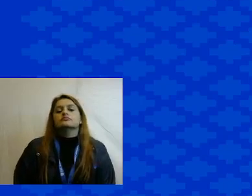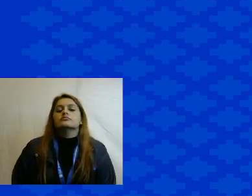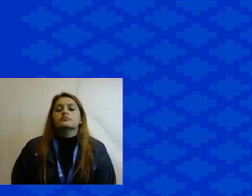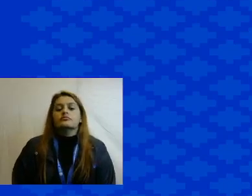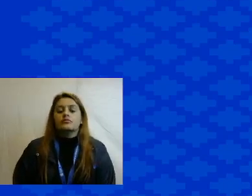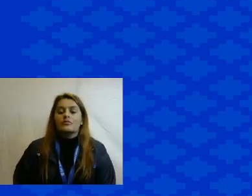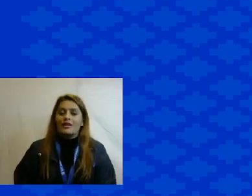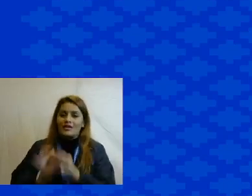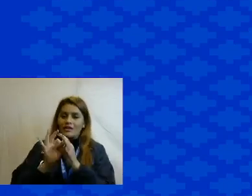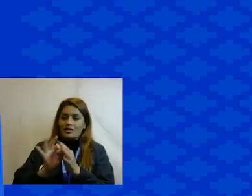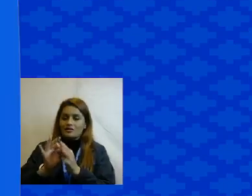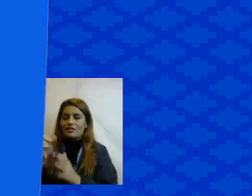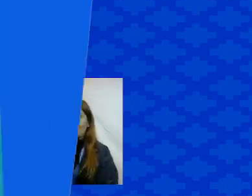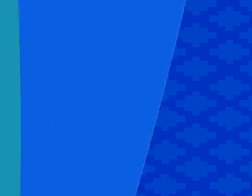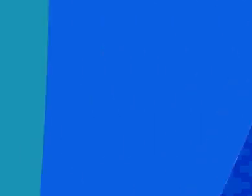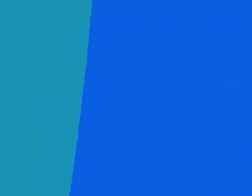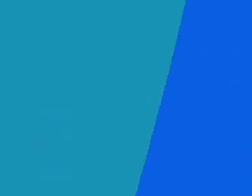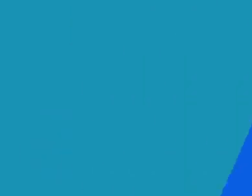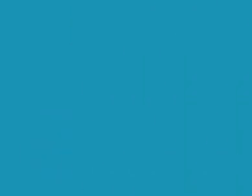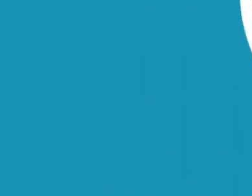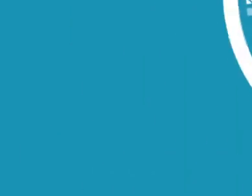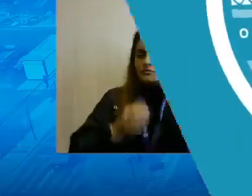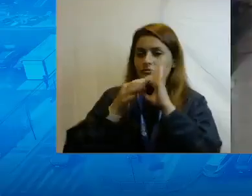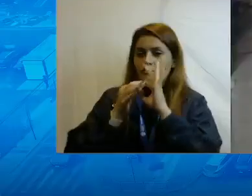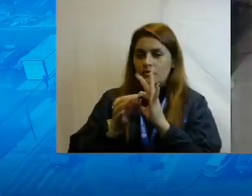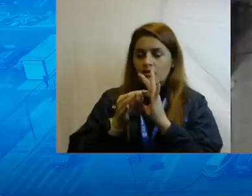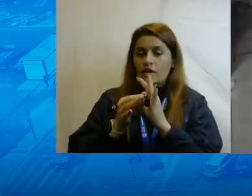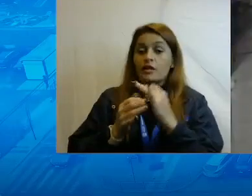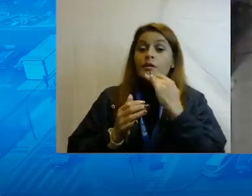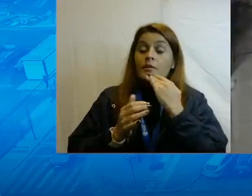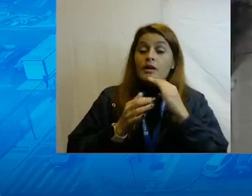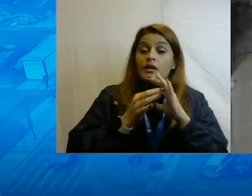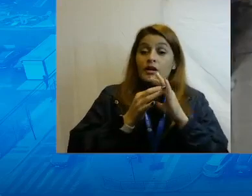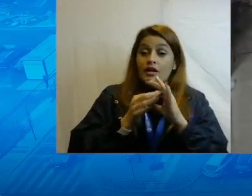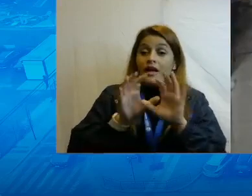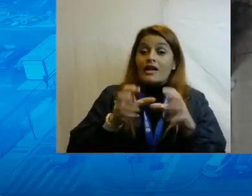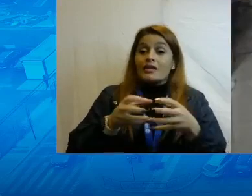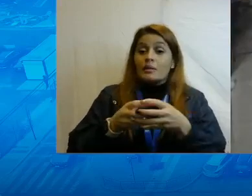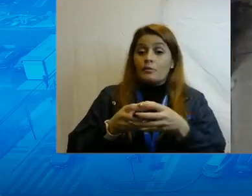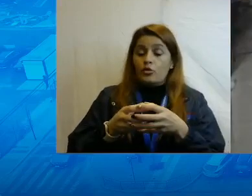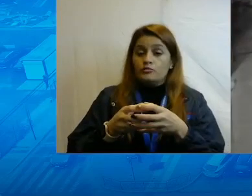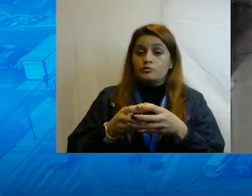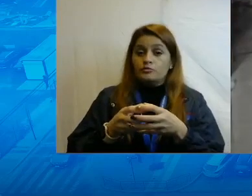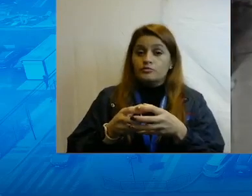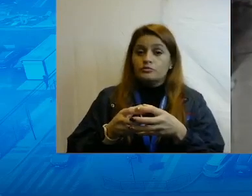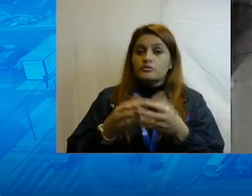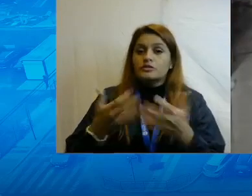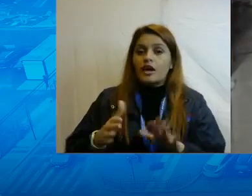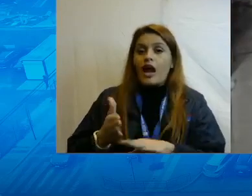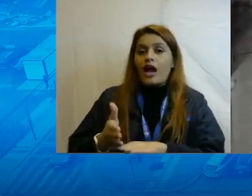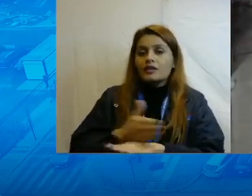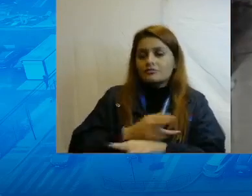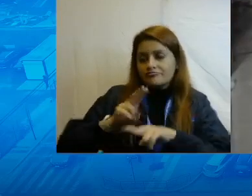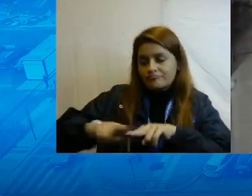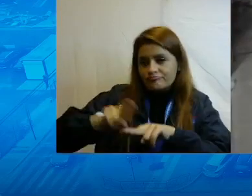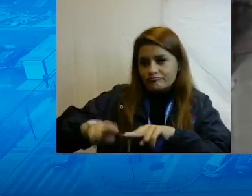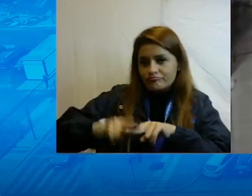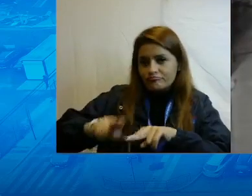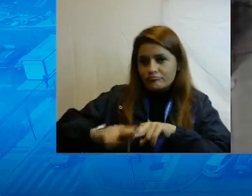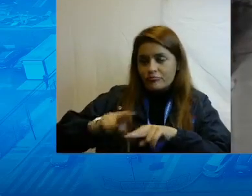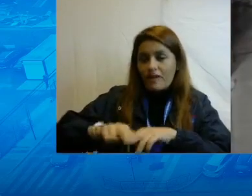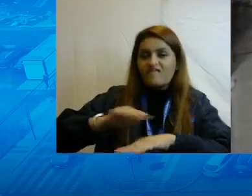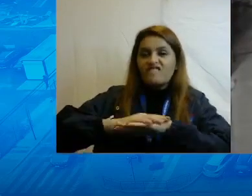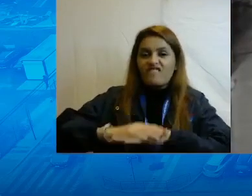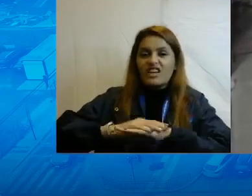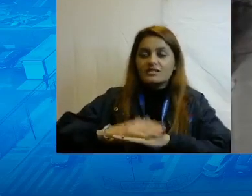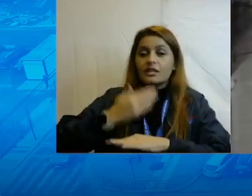Gracias, director y directora. Agradecer también a los equipos que hacen posible la elaboración de estas bases,